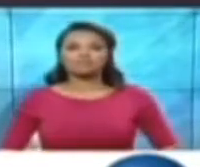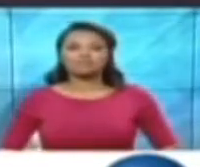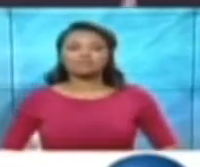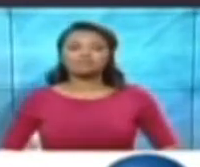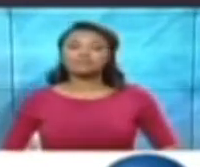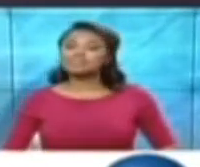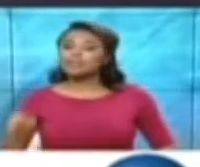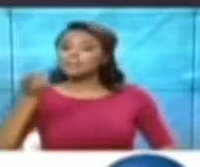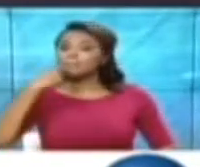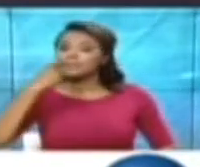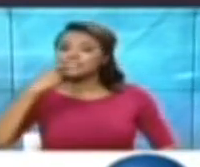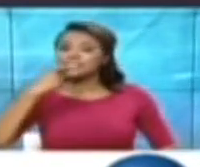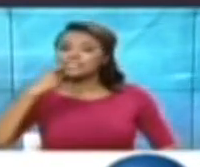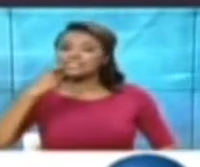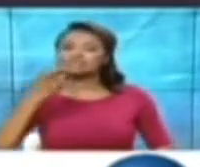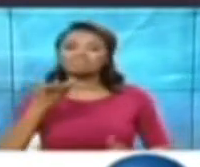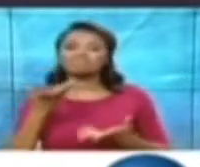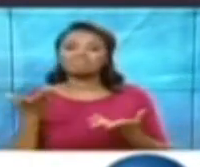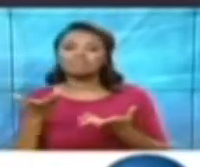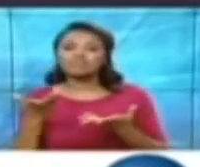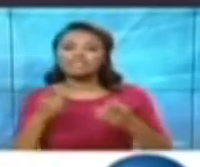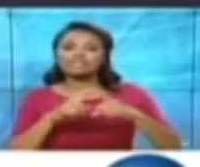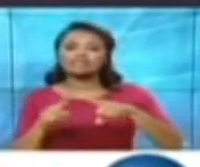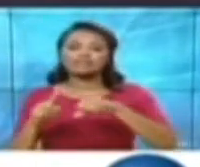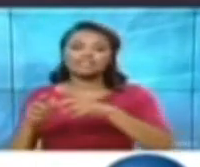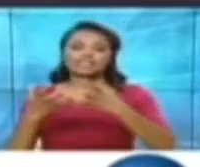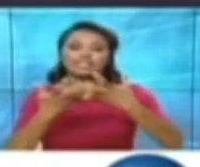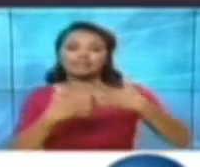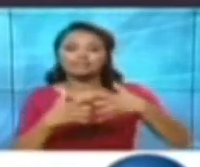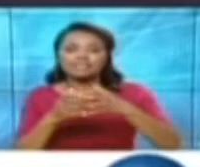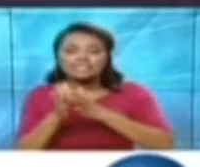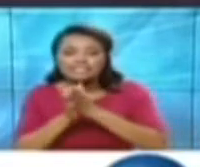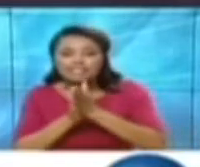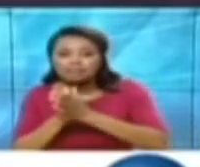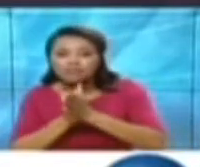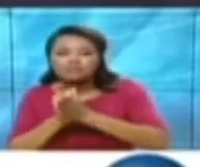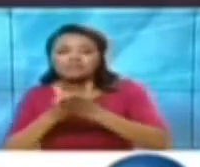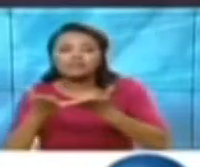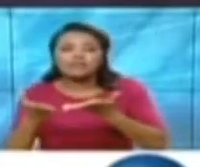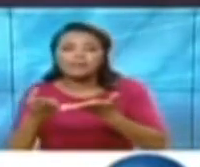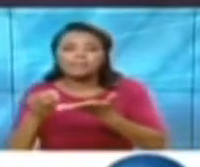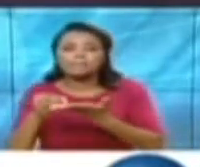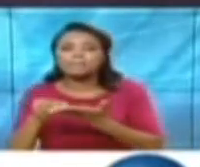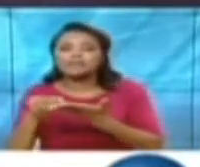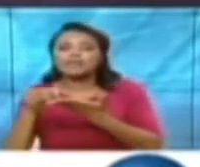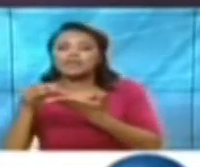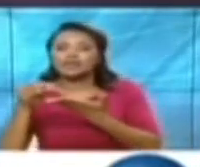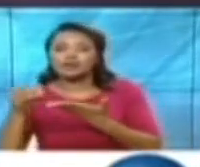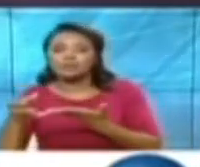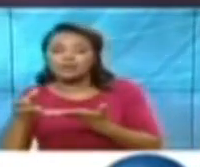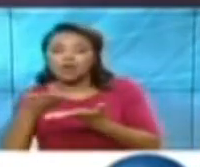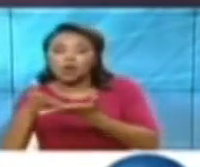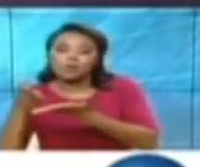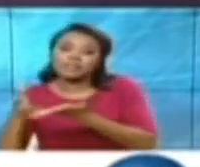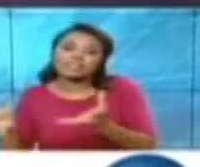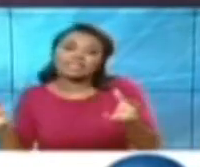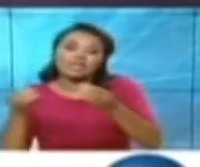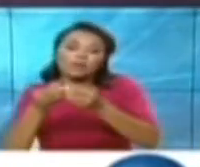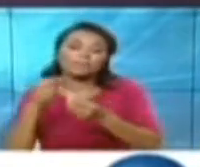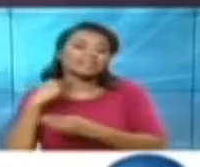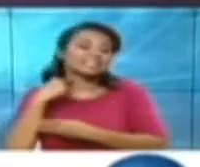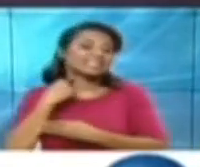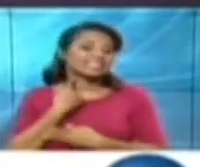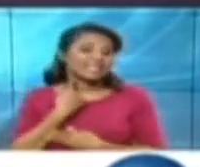medicamentos que empresas y empresarios de este país visitan hasta mil veces su valor